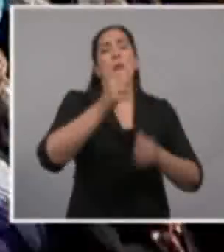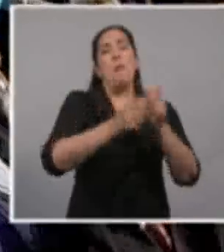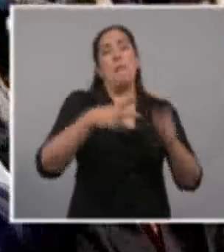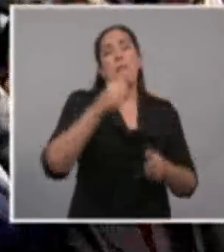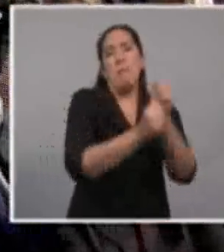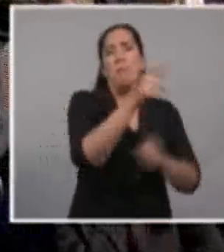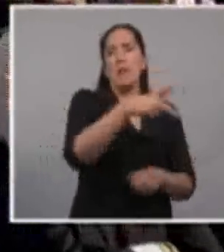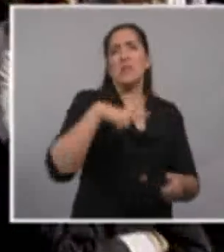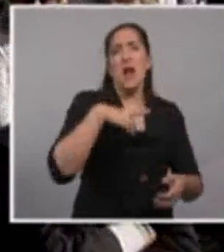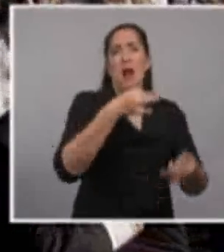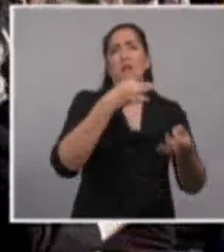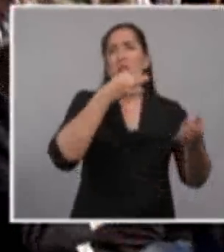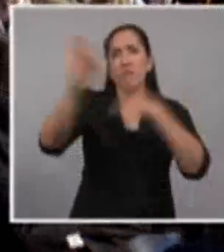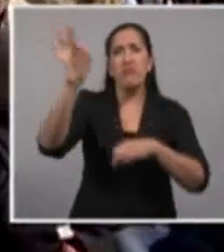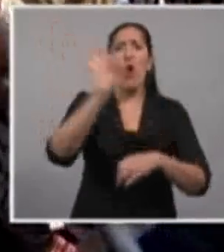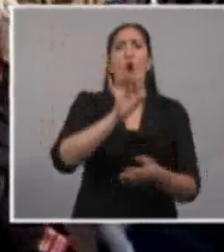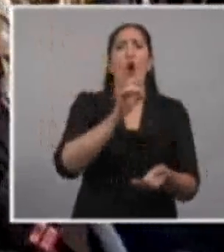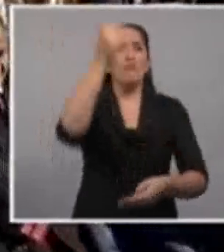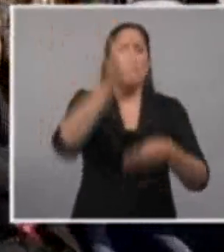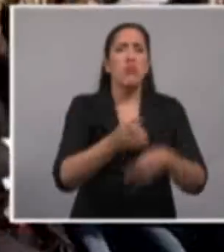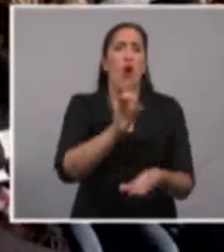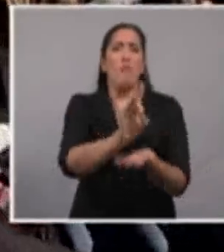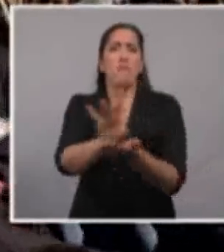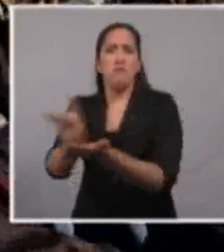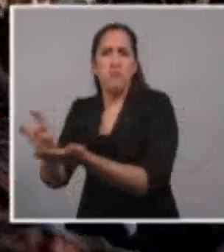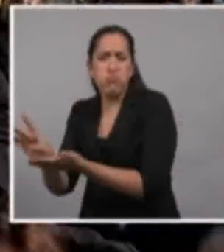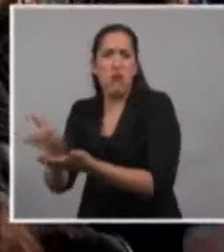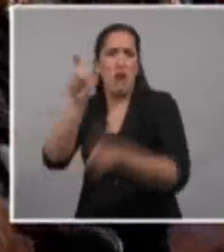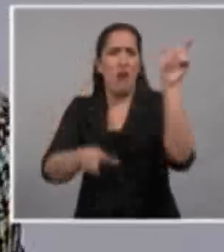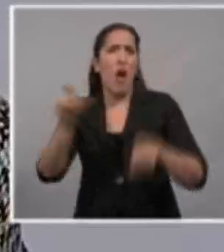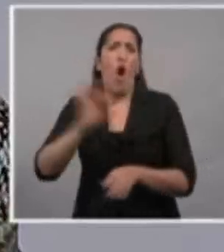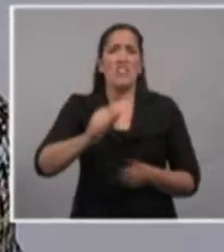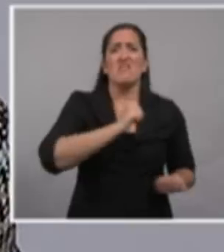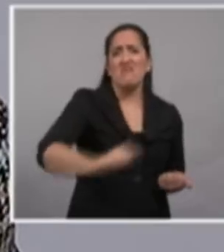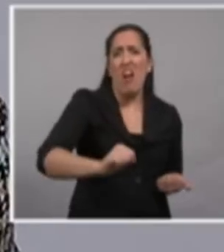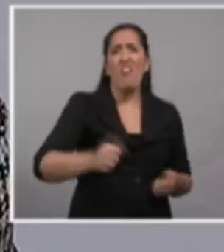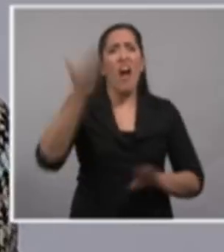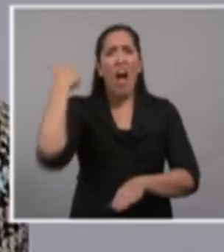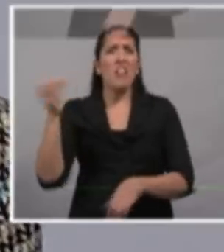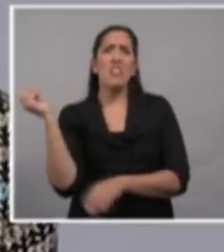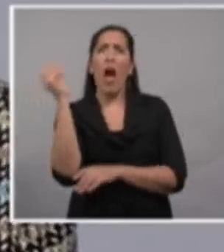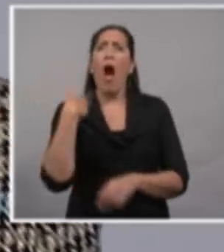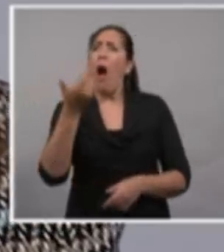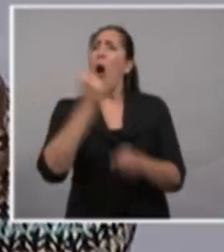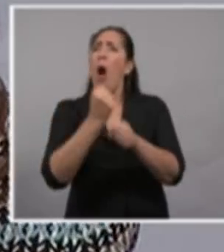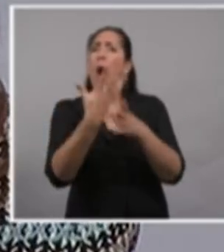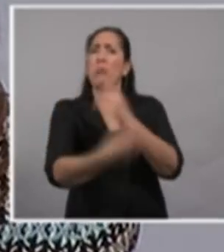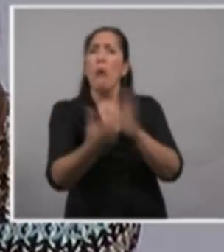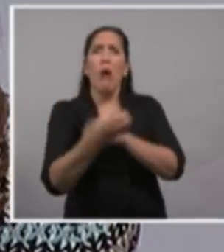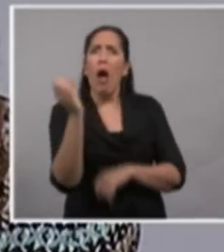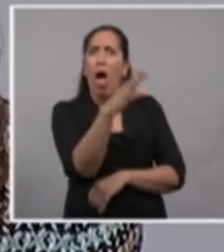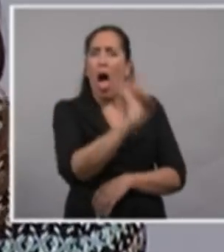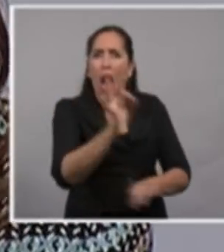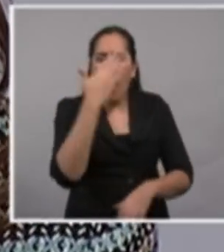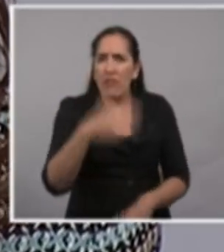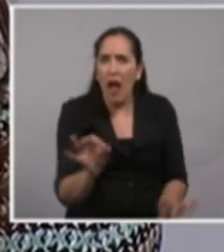porque habían sido despedidos o porque habían sido estafados en sus aportes que no habían sido depositados.